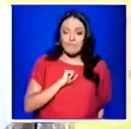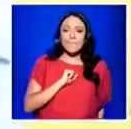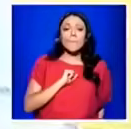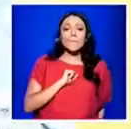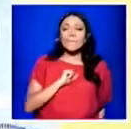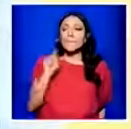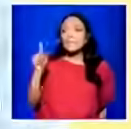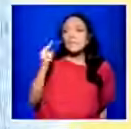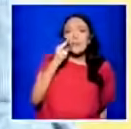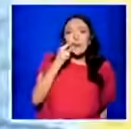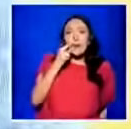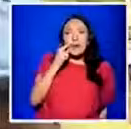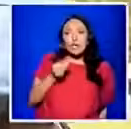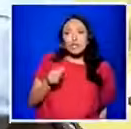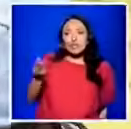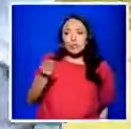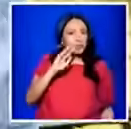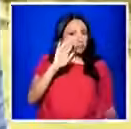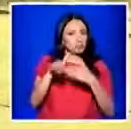Porque el padre se lo merece todo.